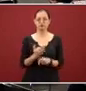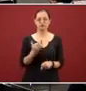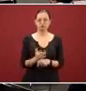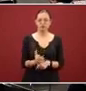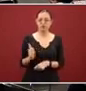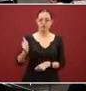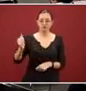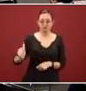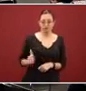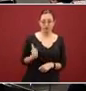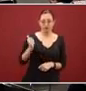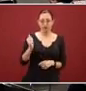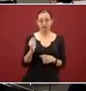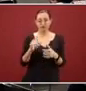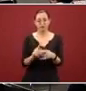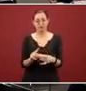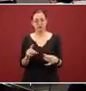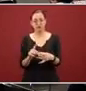los dos